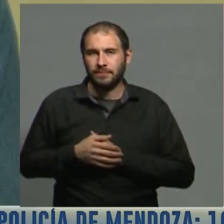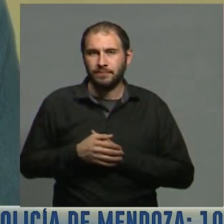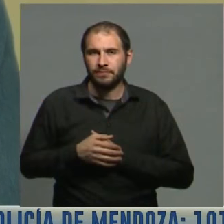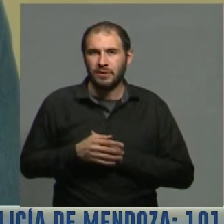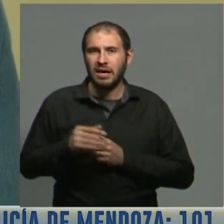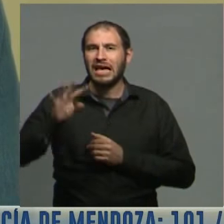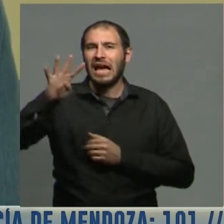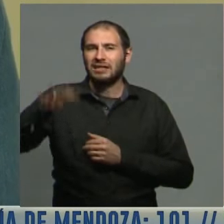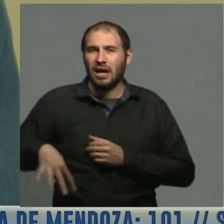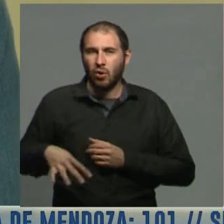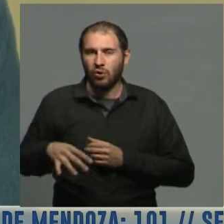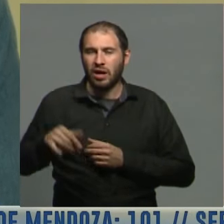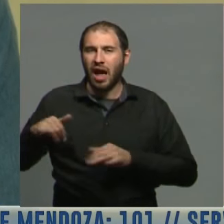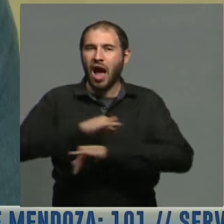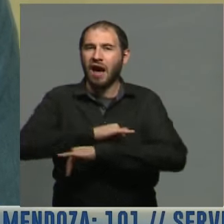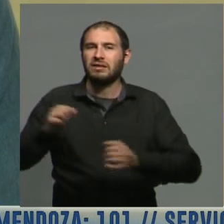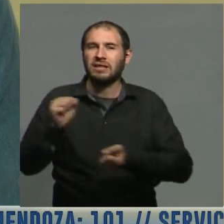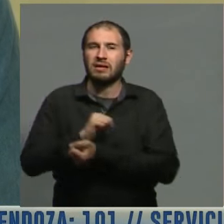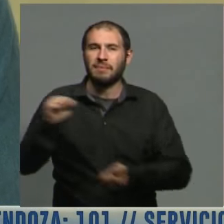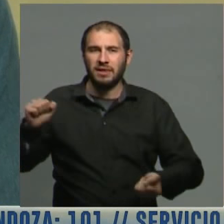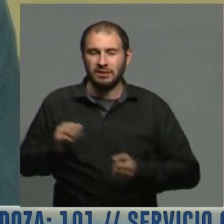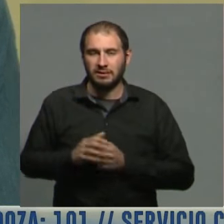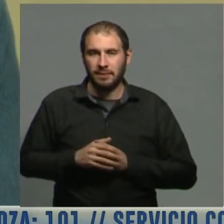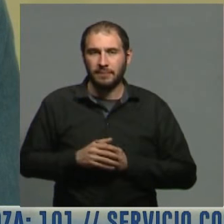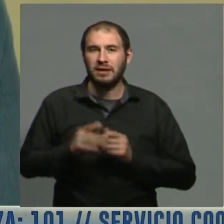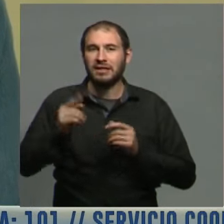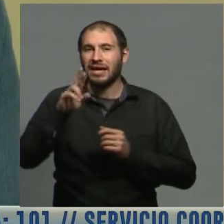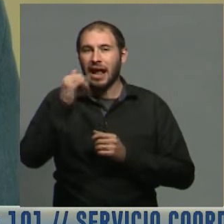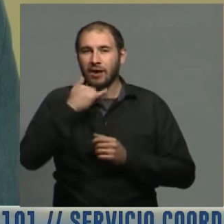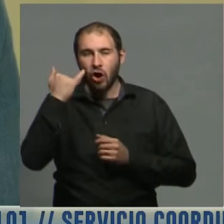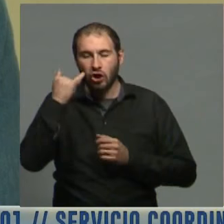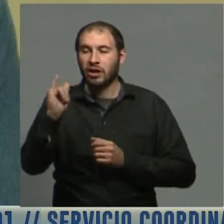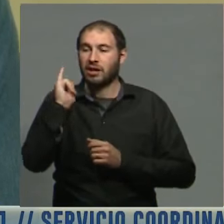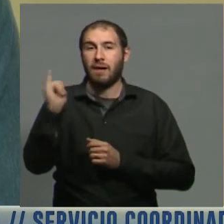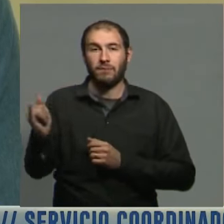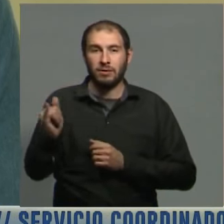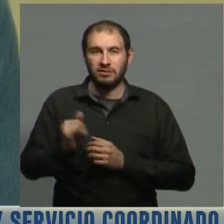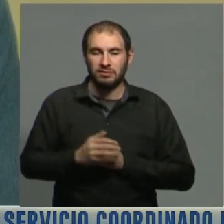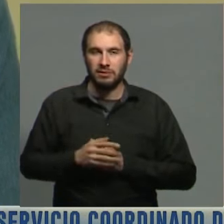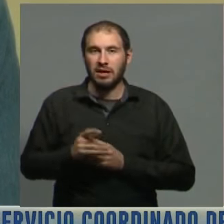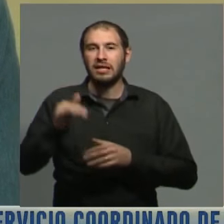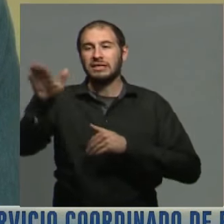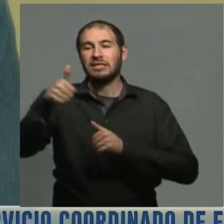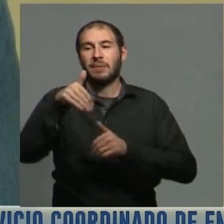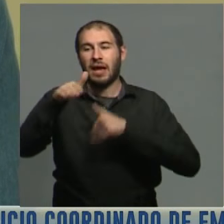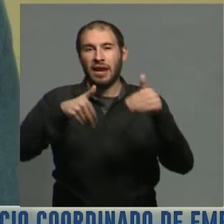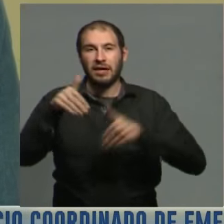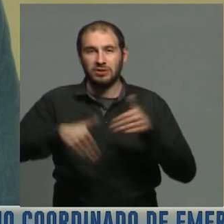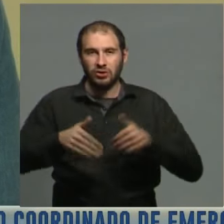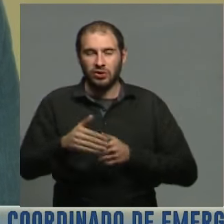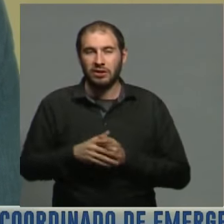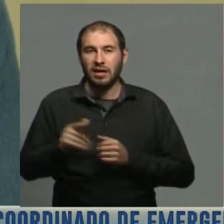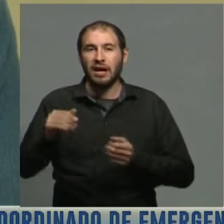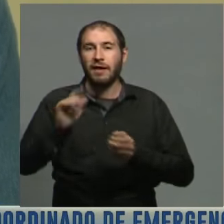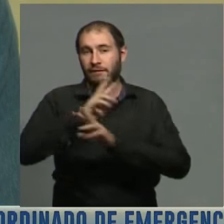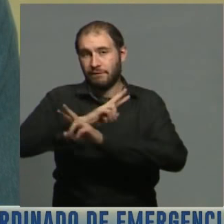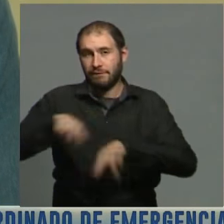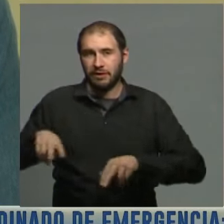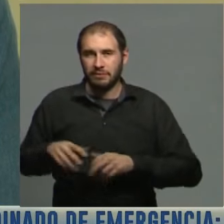con Cataluña proclamando la independencia y bueno, y Rajoy respondiendo a esto, llamando elecciones y con este